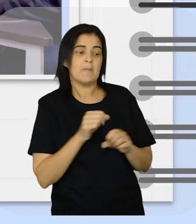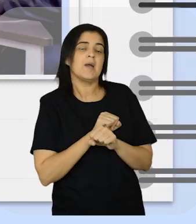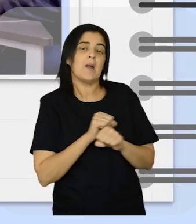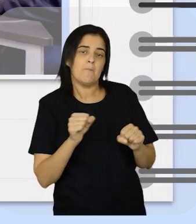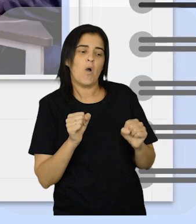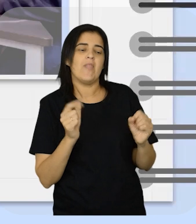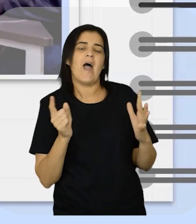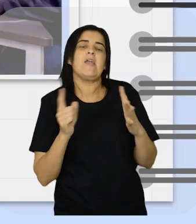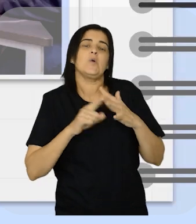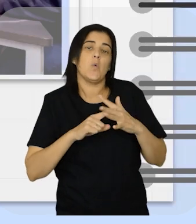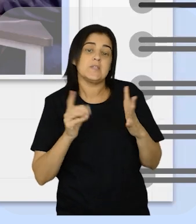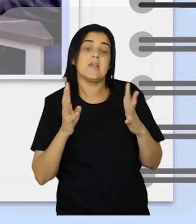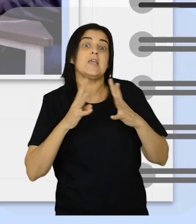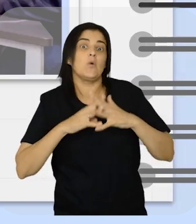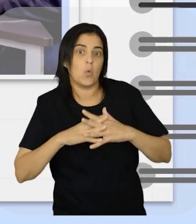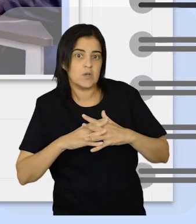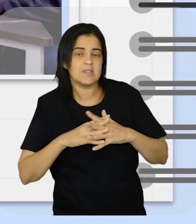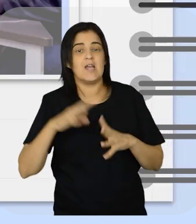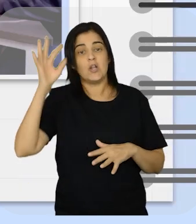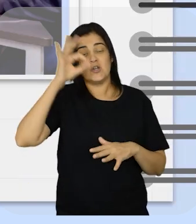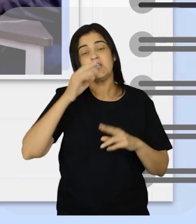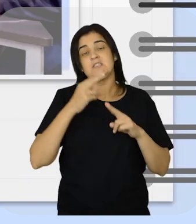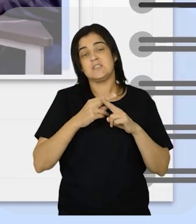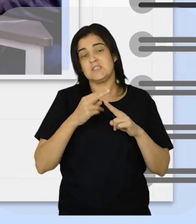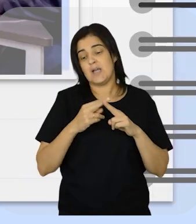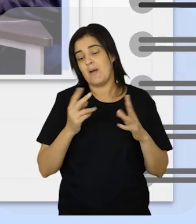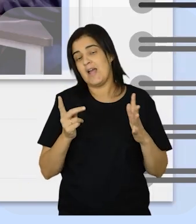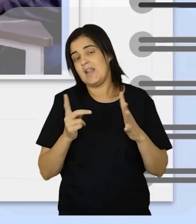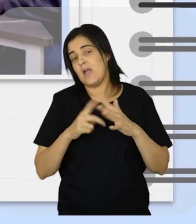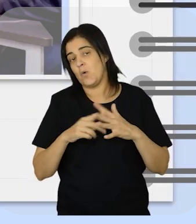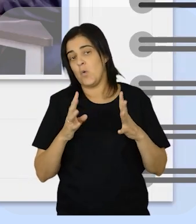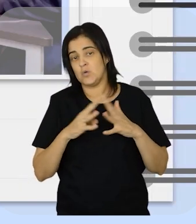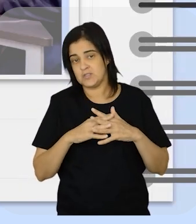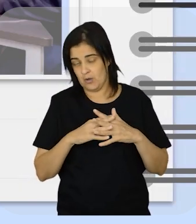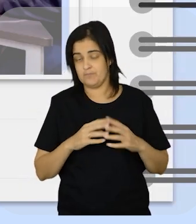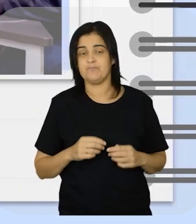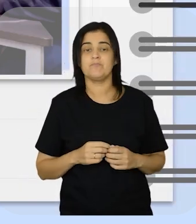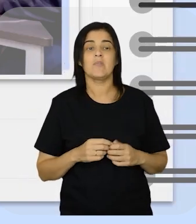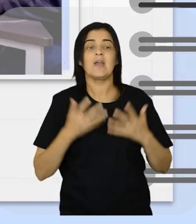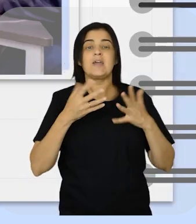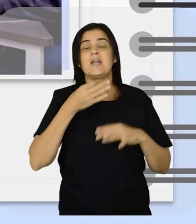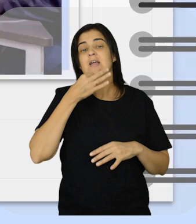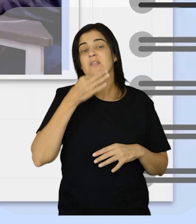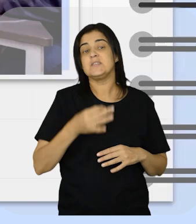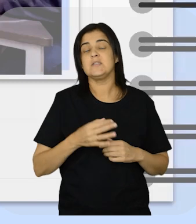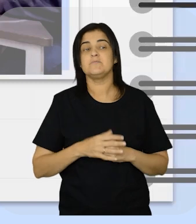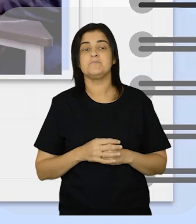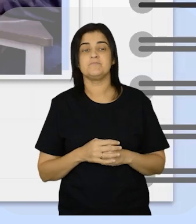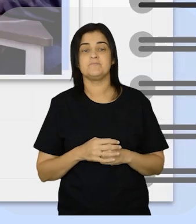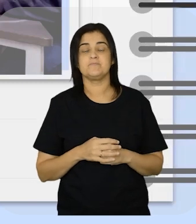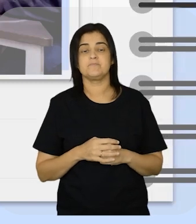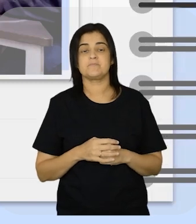ser incluido a lo que en inglés se llama el mainstream, o sea, lo que sería la,